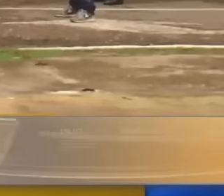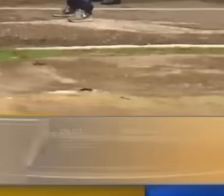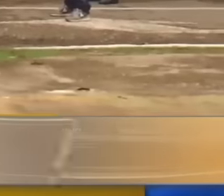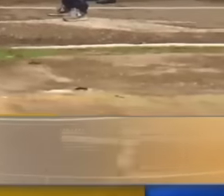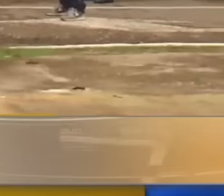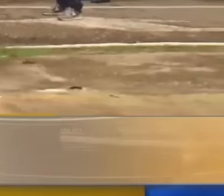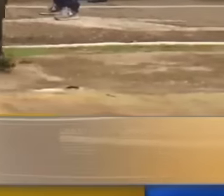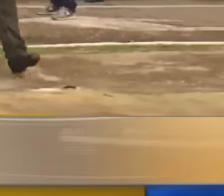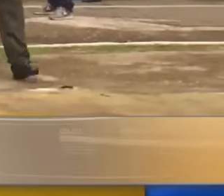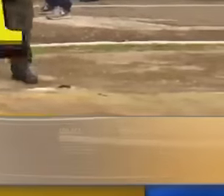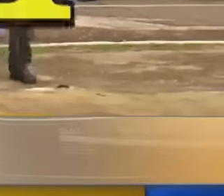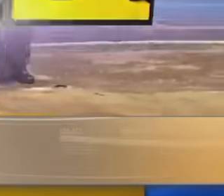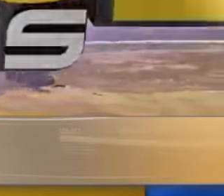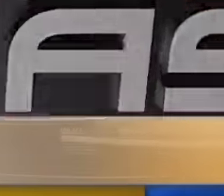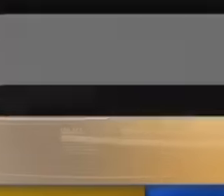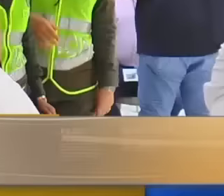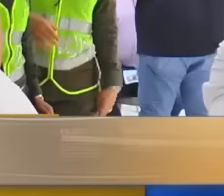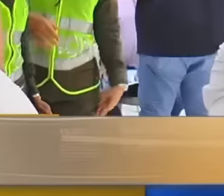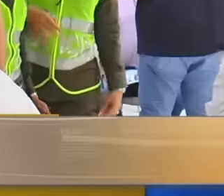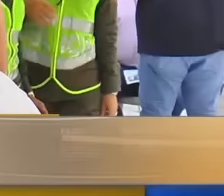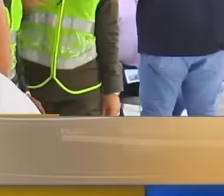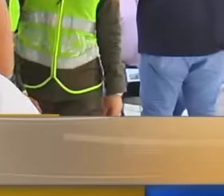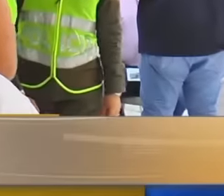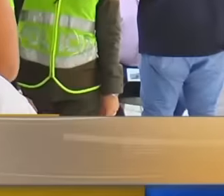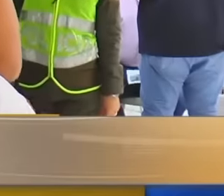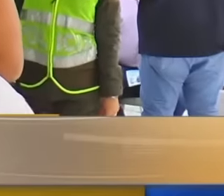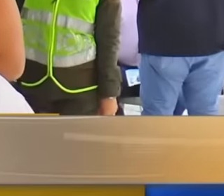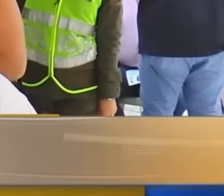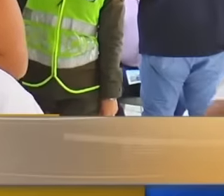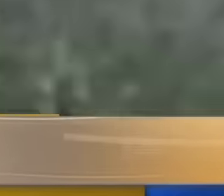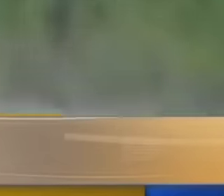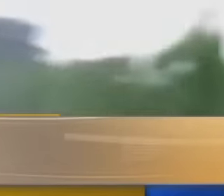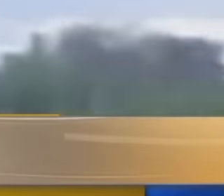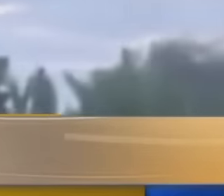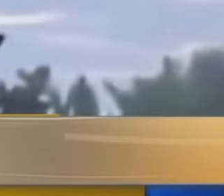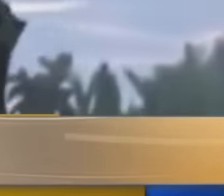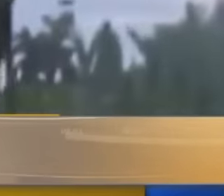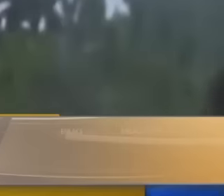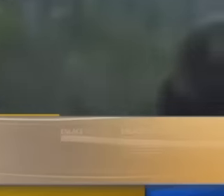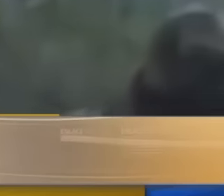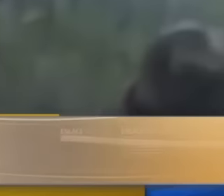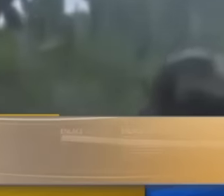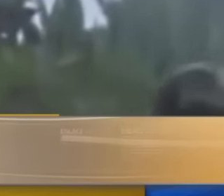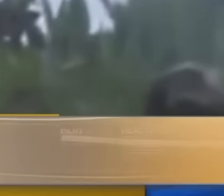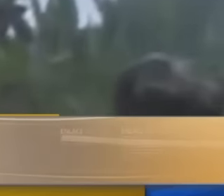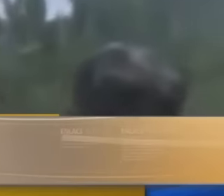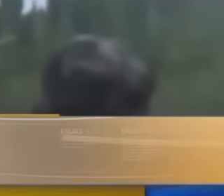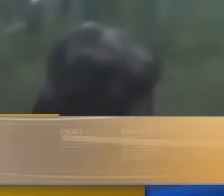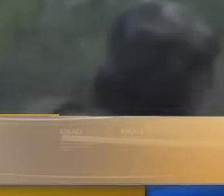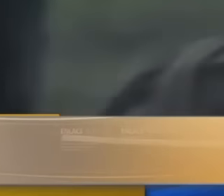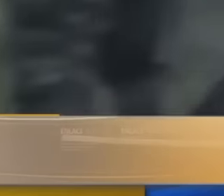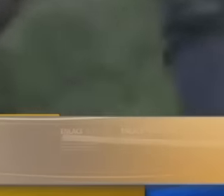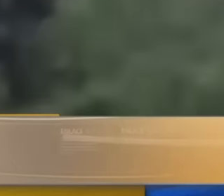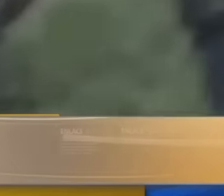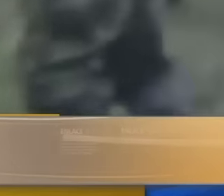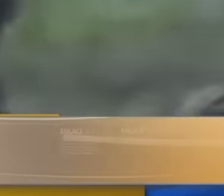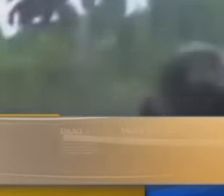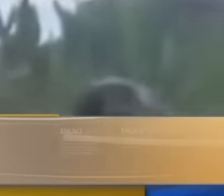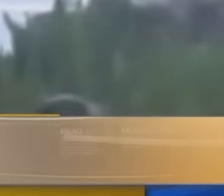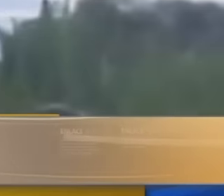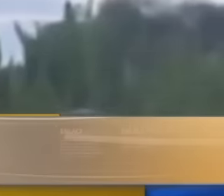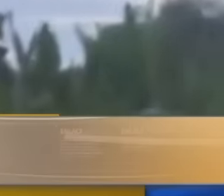grupo delictivo que delinquía en la región. Gobernador de Bolívar, Dumek Turbay, en su visita a Barranca Bermeja, habló del cese al fuego que se rompió